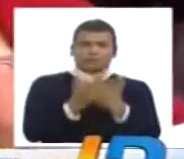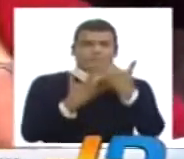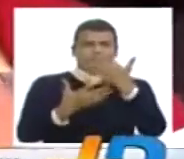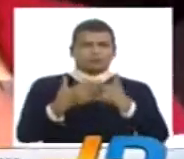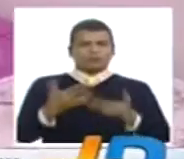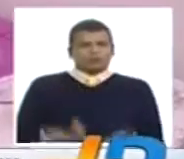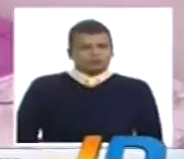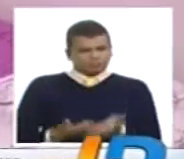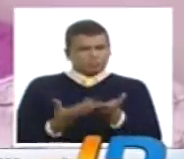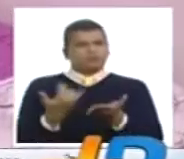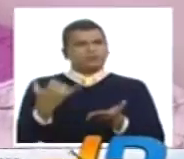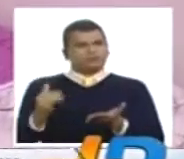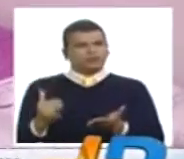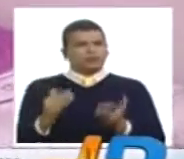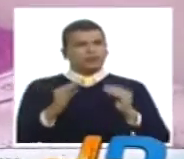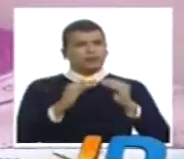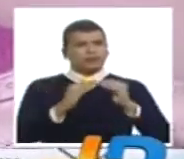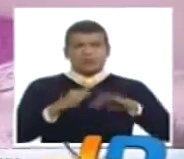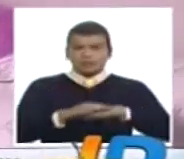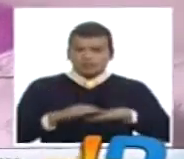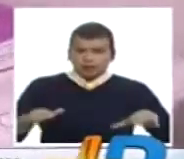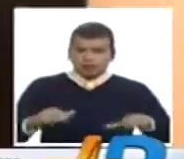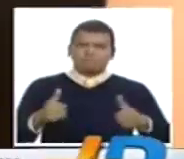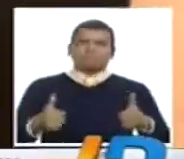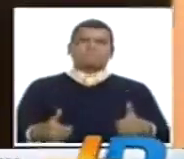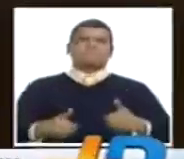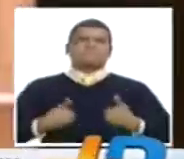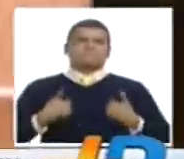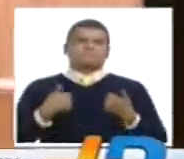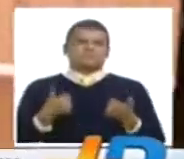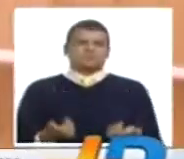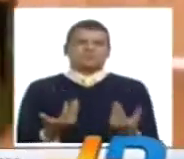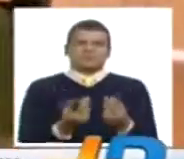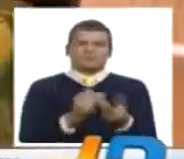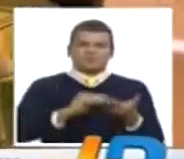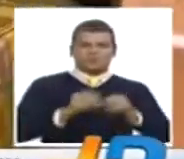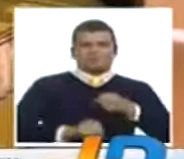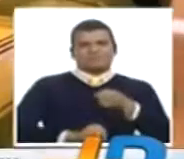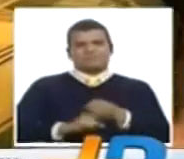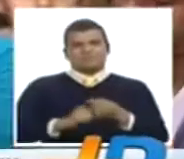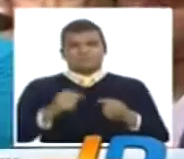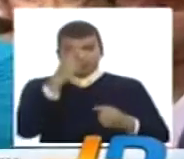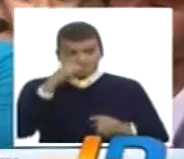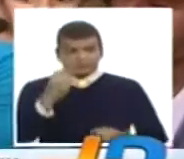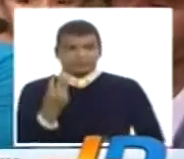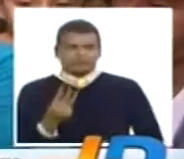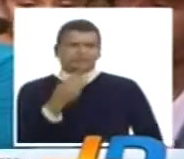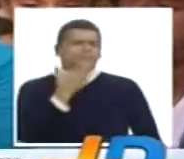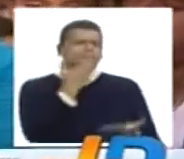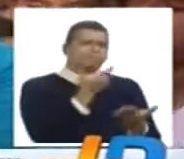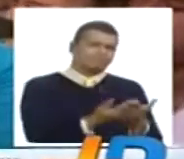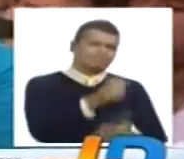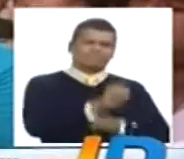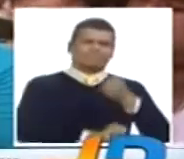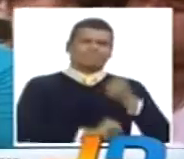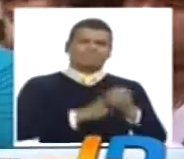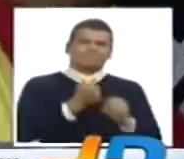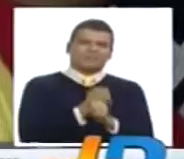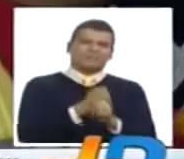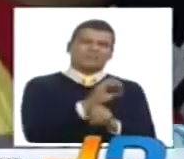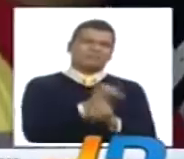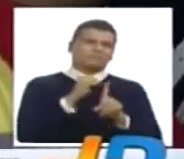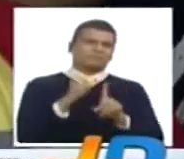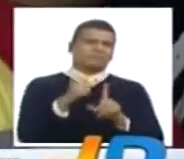incendio, la pesadilla de haberse quedado sin casa terminó. Con felicidad y lágrimas, él y sus tres hijos agradecieron por esta labor social. Y